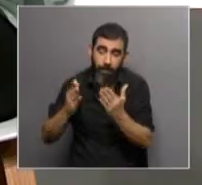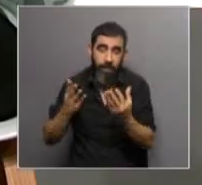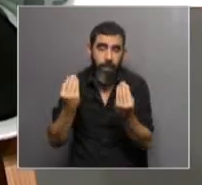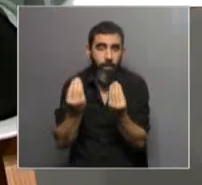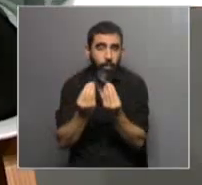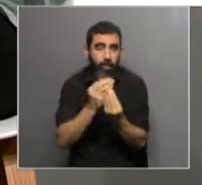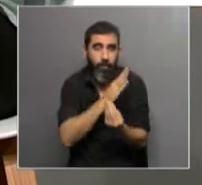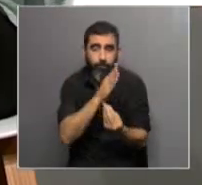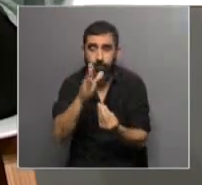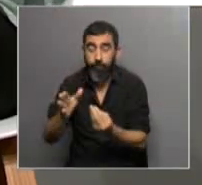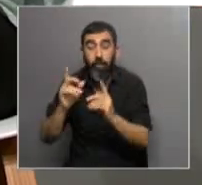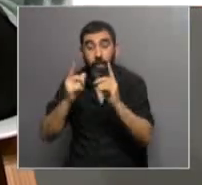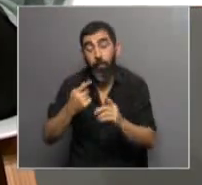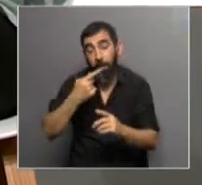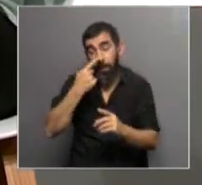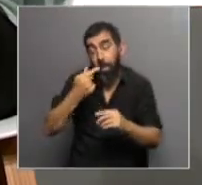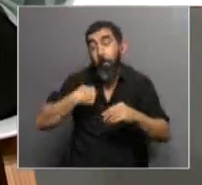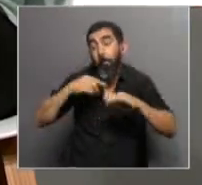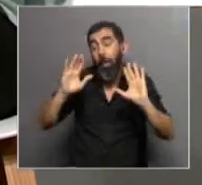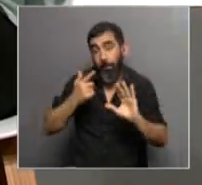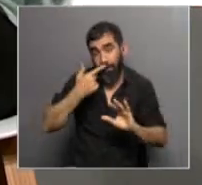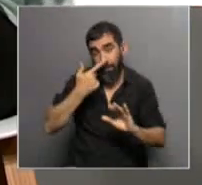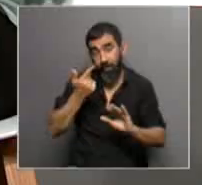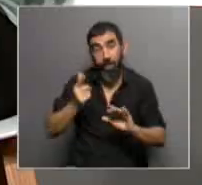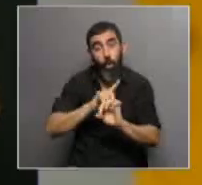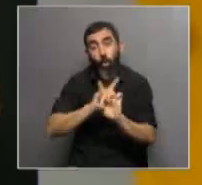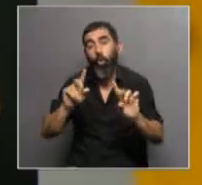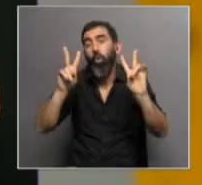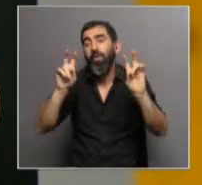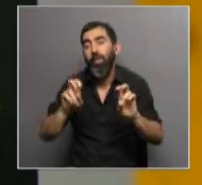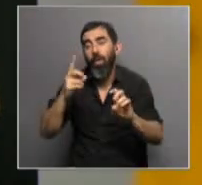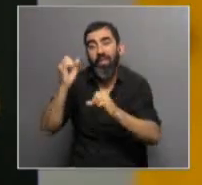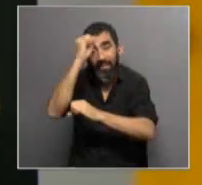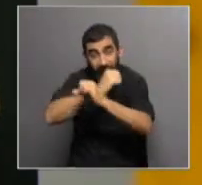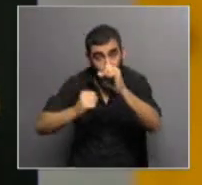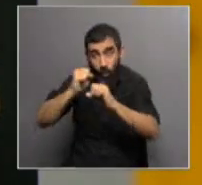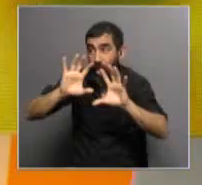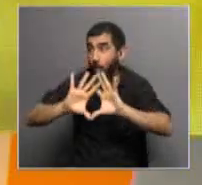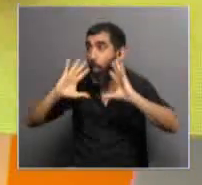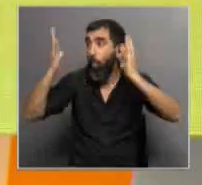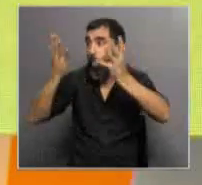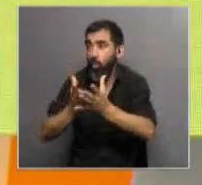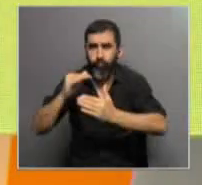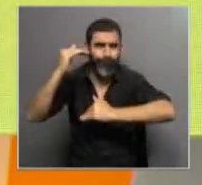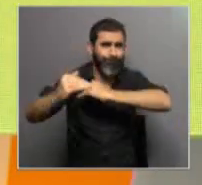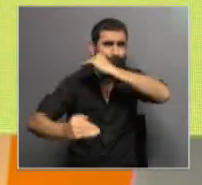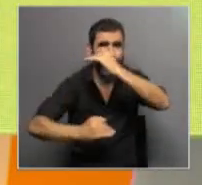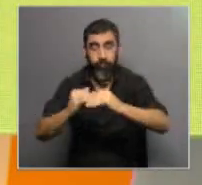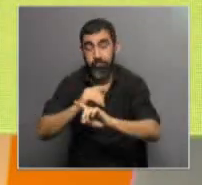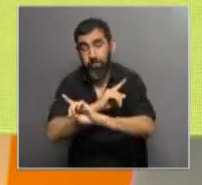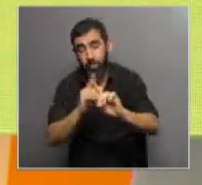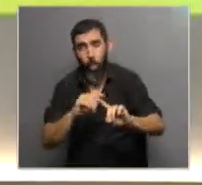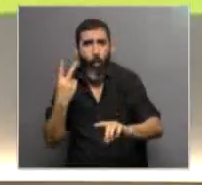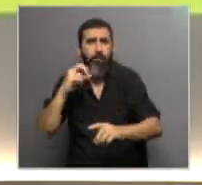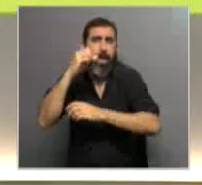y el interesantísimo para mí destacar de todo esto es que no estamos hablando de una tecnología que en el mundo ya está ahí pero desarrollada o que hace